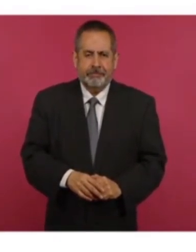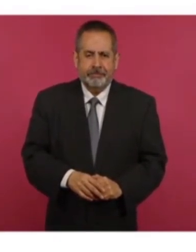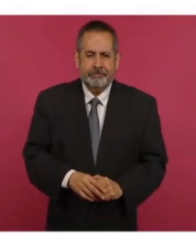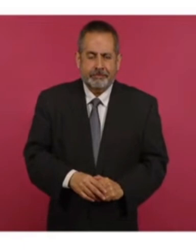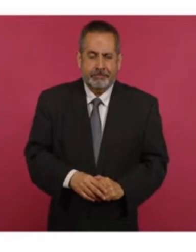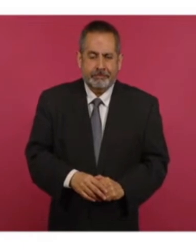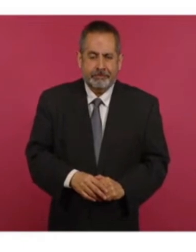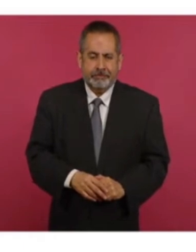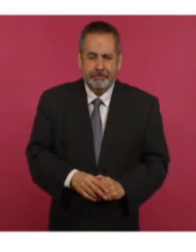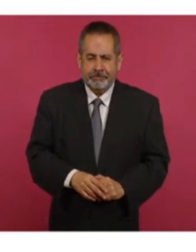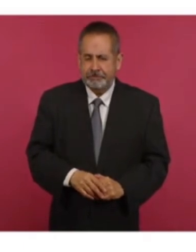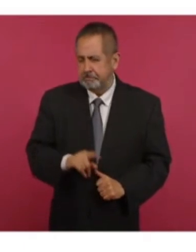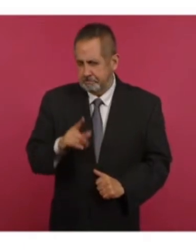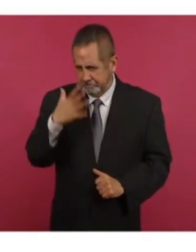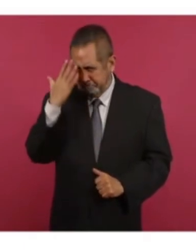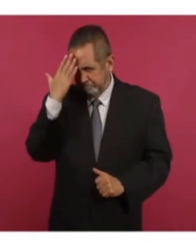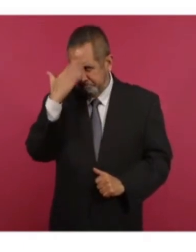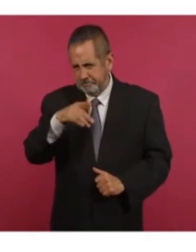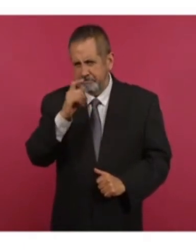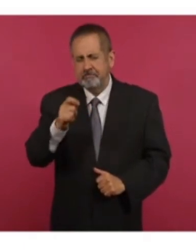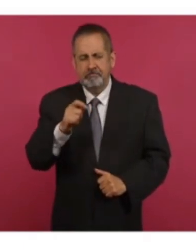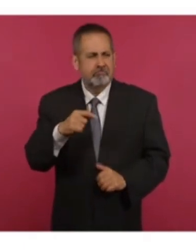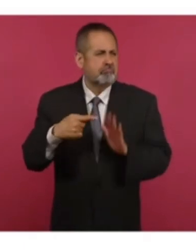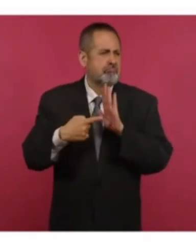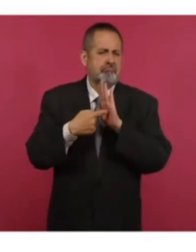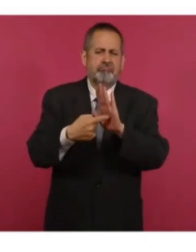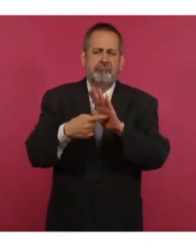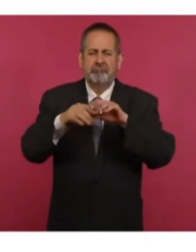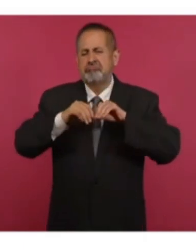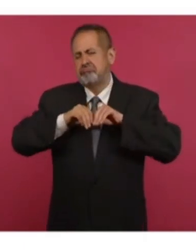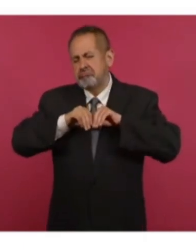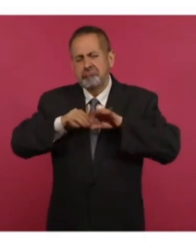¿Y saben por qué la doy a conocer?